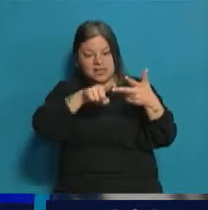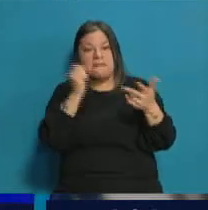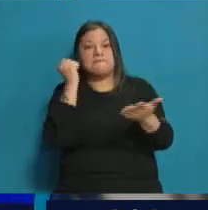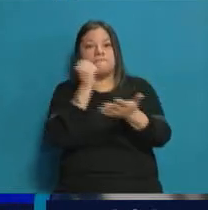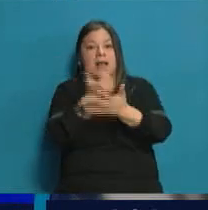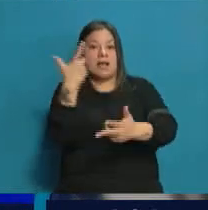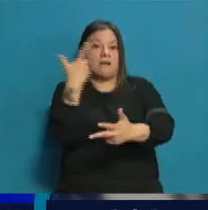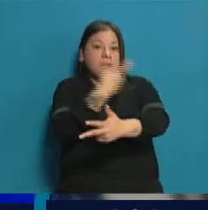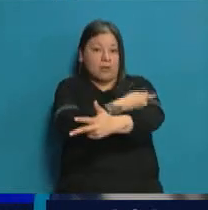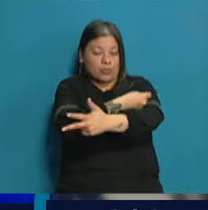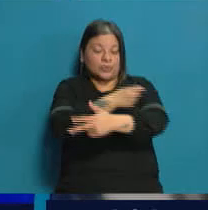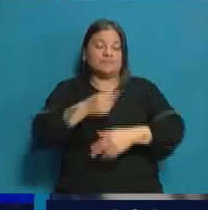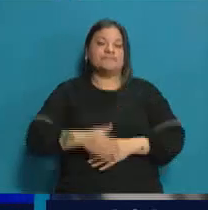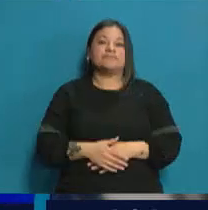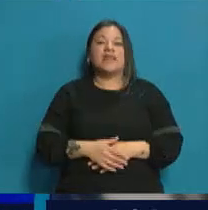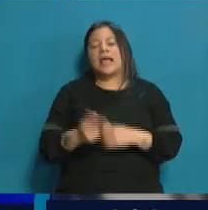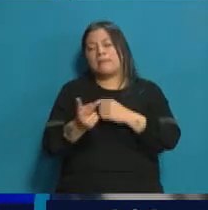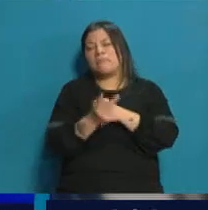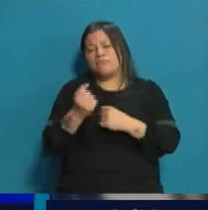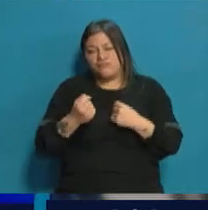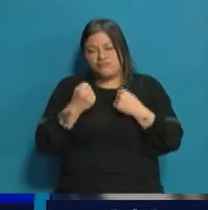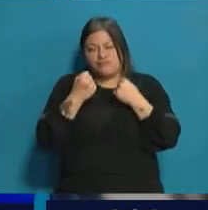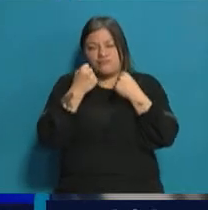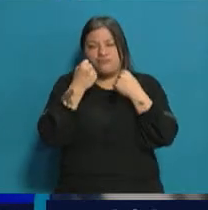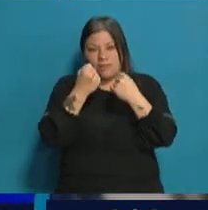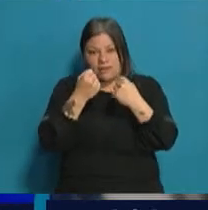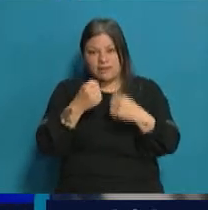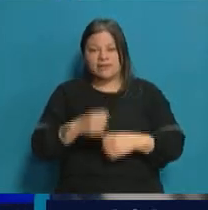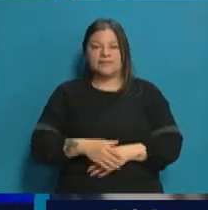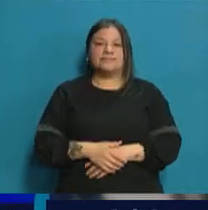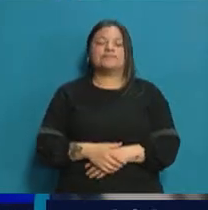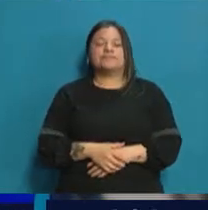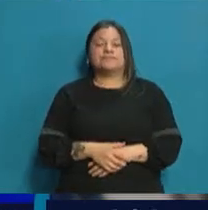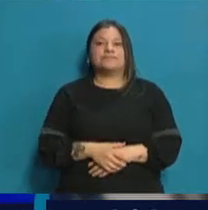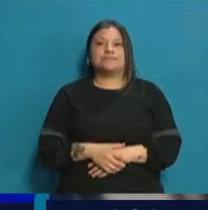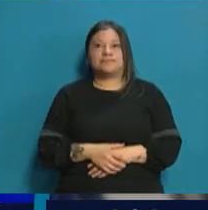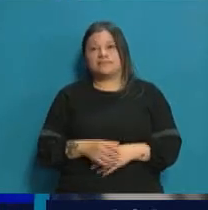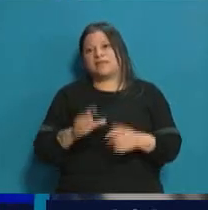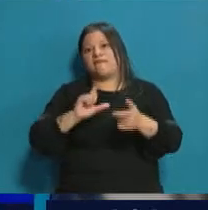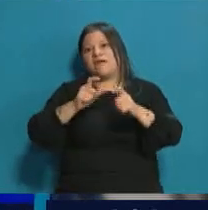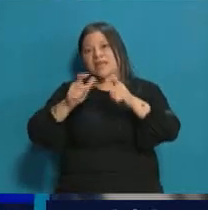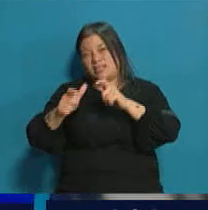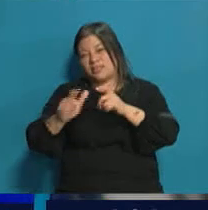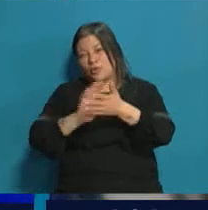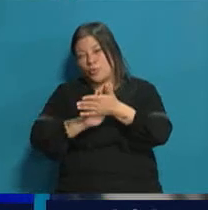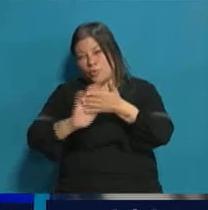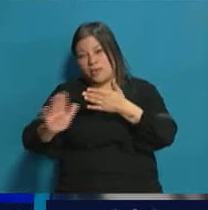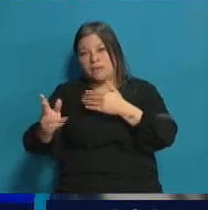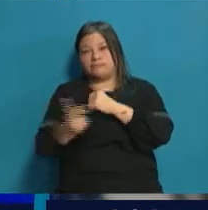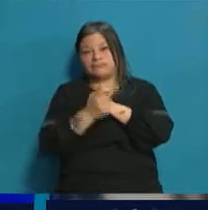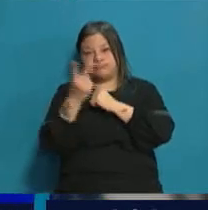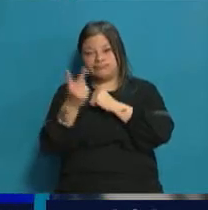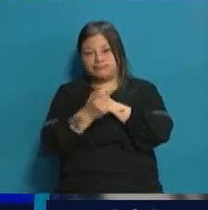y sus sublinajes, que es la de Omicron. Uh-huh. ¿Sí? Entonces nos protegen de estas de estas variantes que están circulando. Y